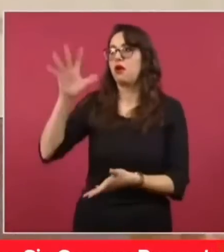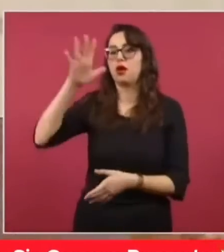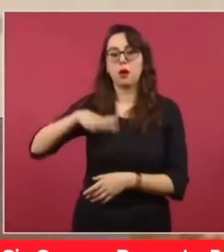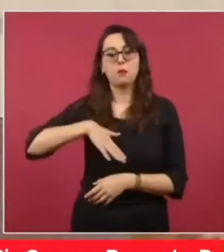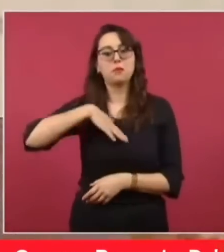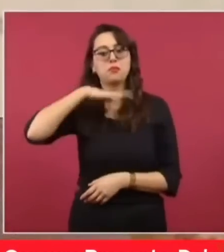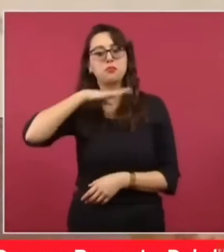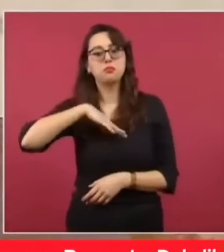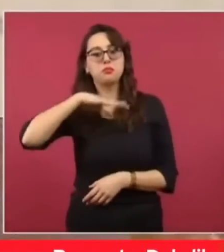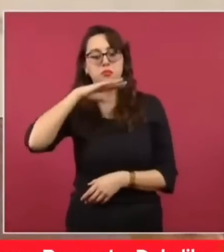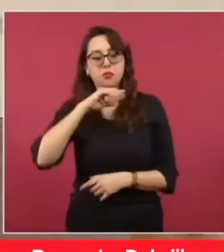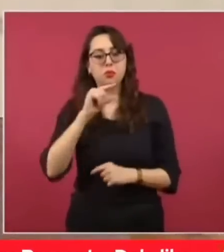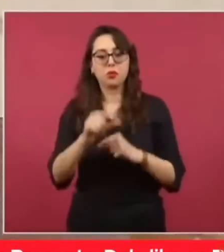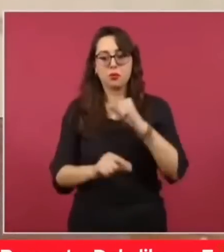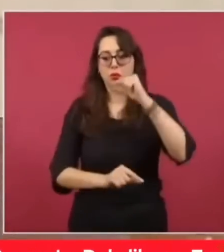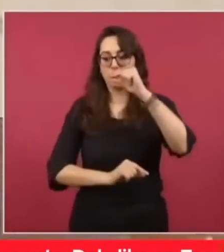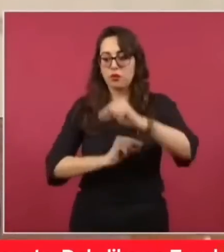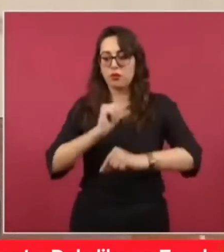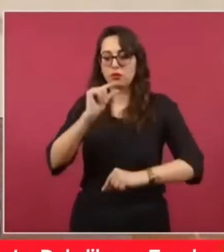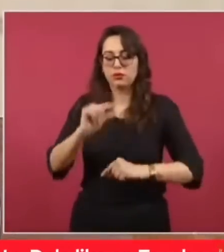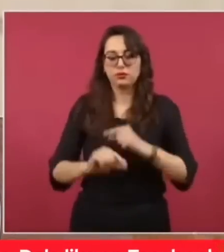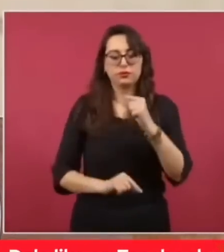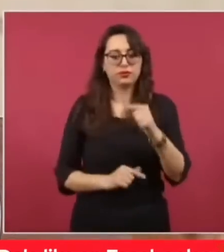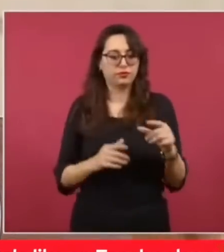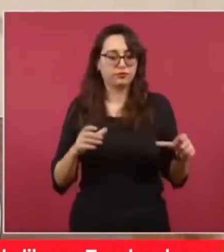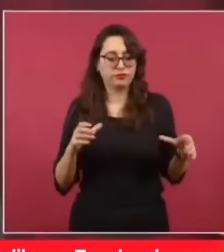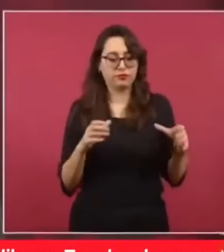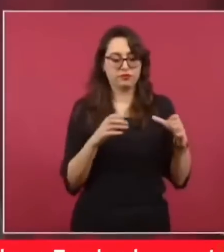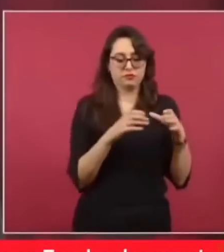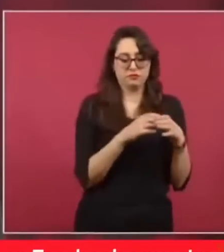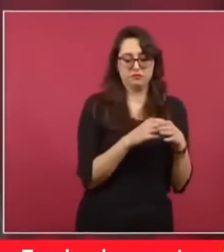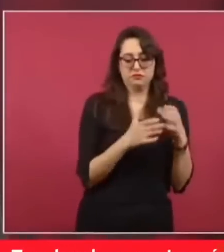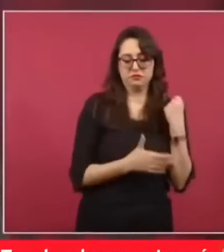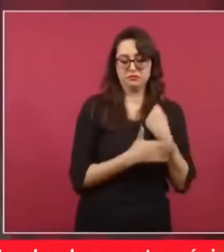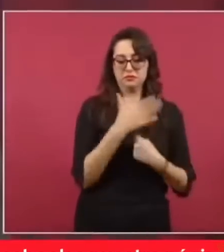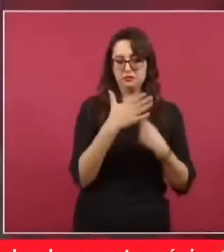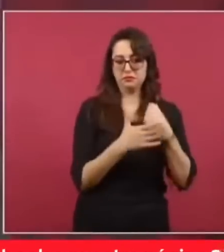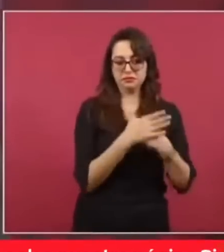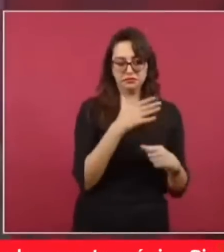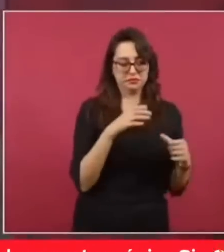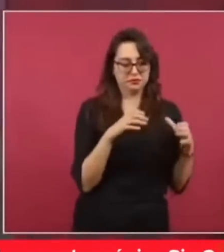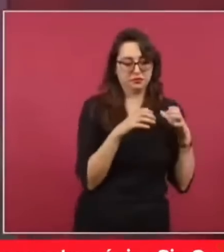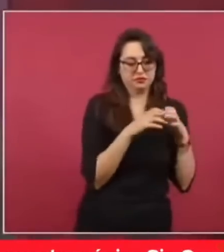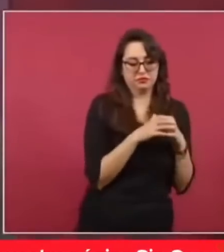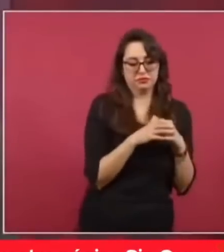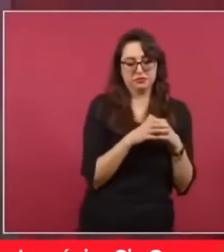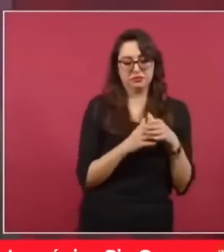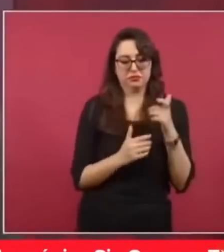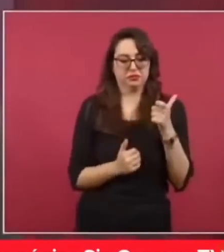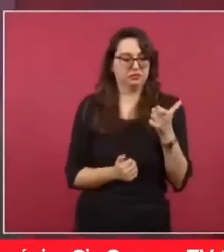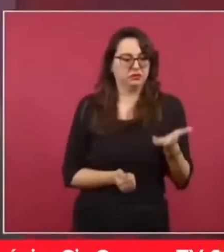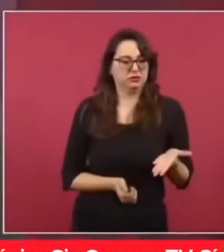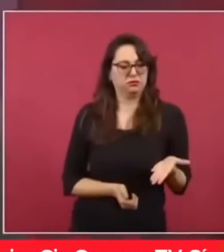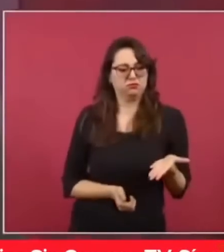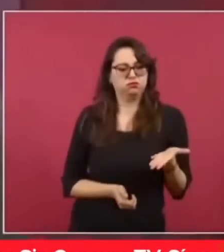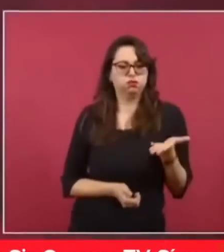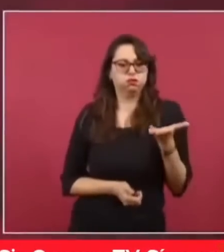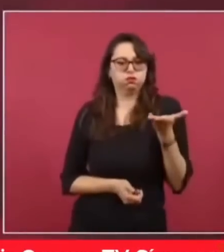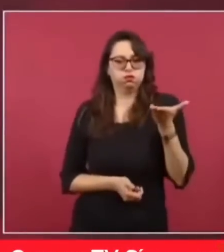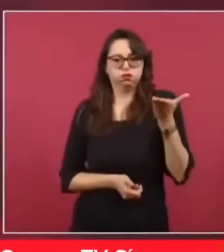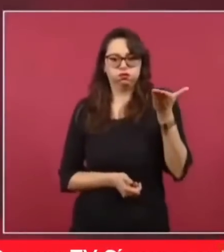una desigualdad monstruosa como nunca en la historia del mundo.